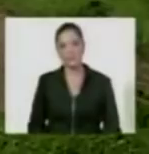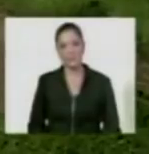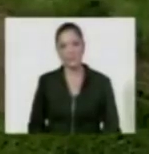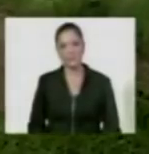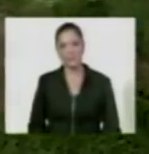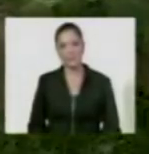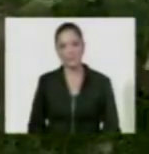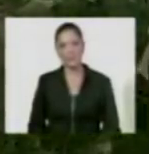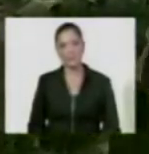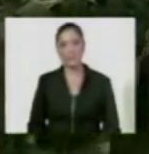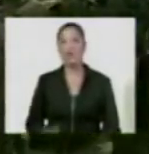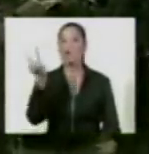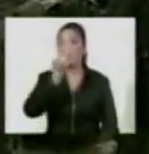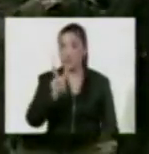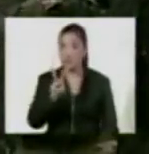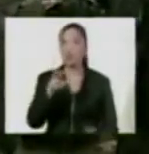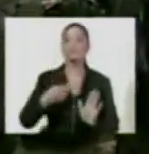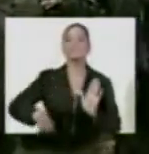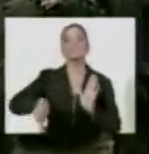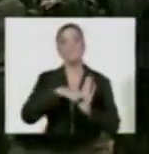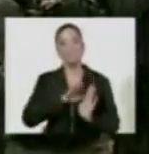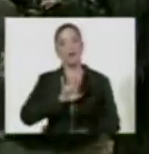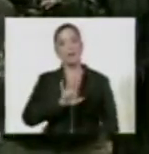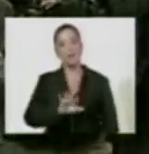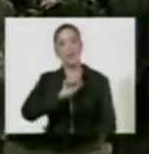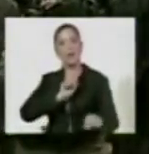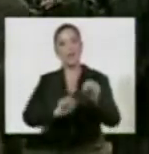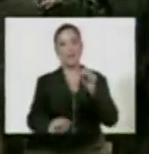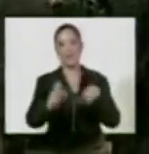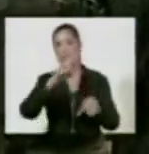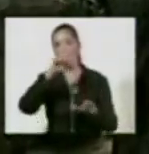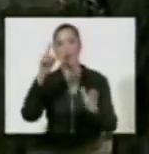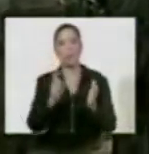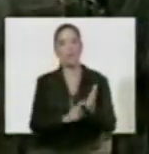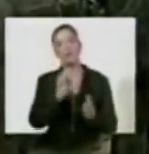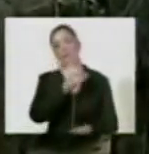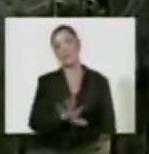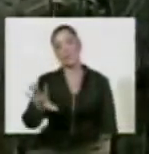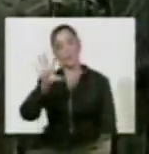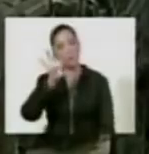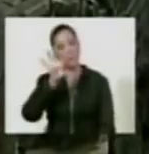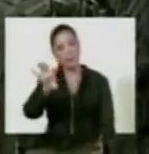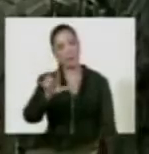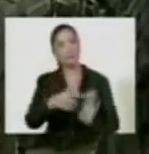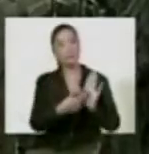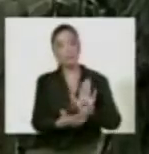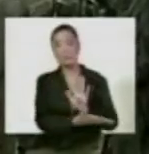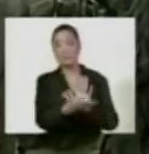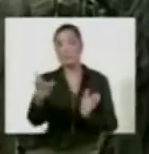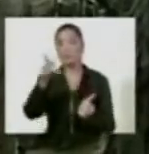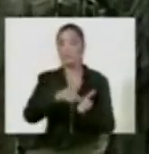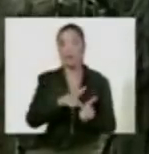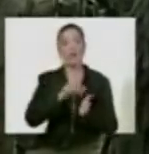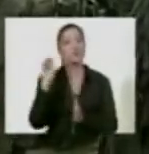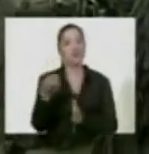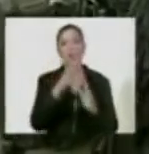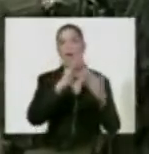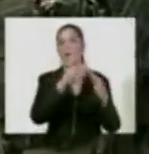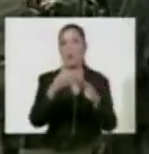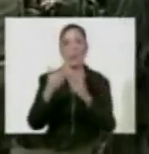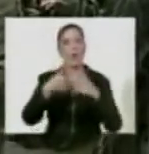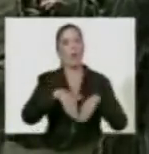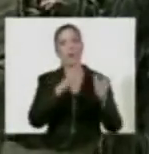Venezuela ratifica de esta manera la defensa integral de la nación, presentes las comunidades